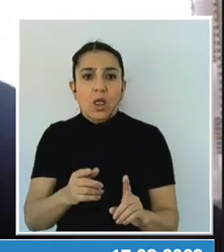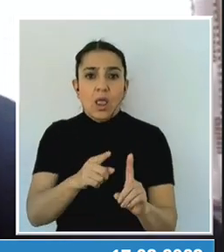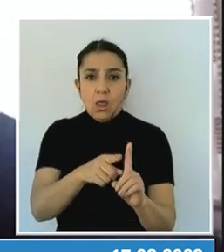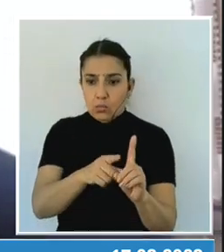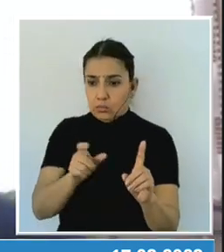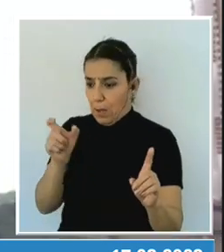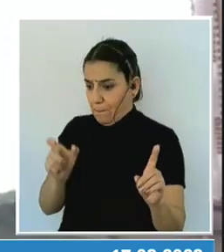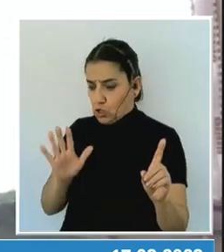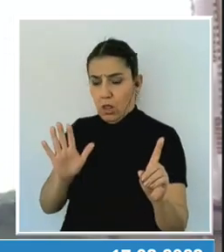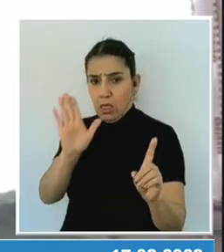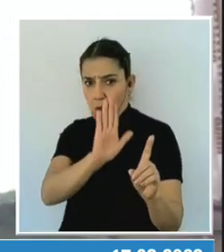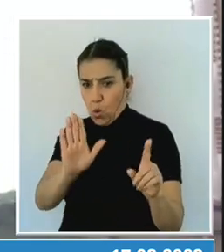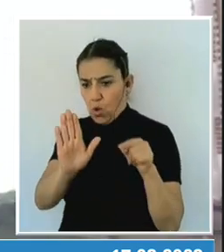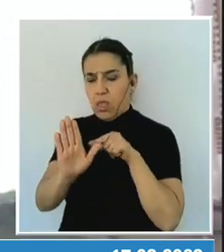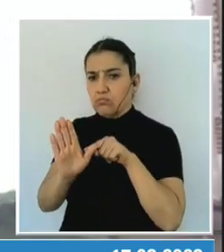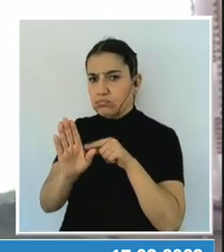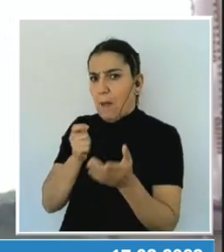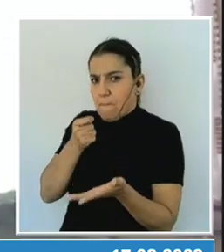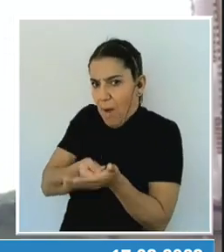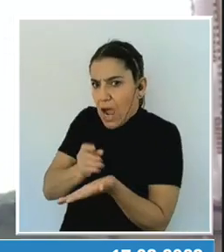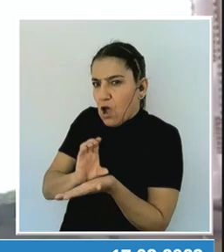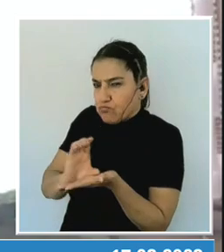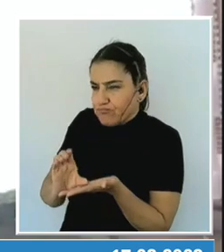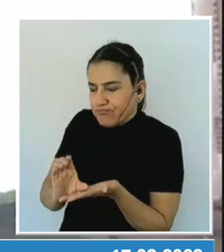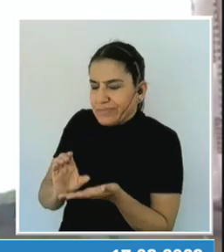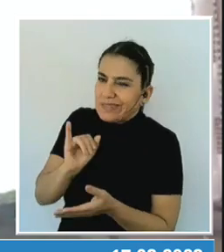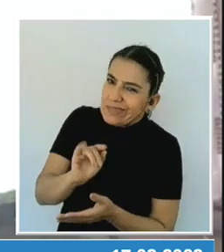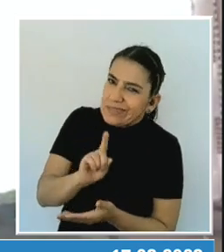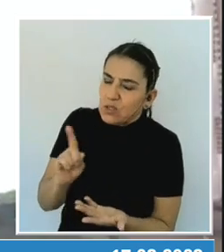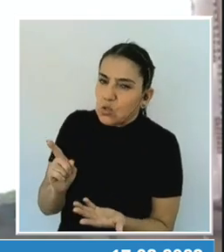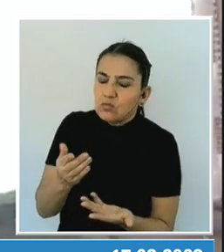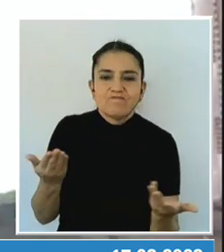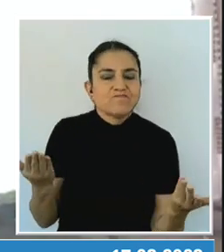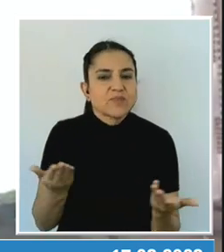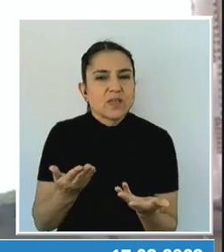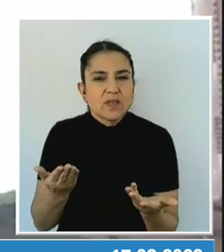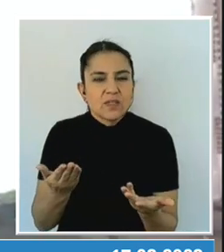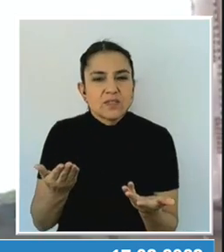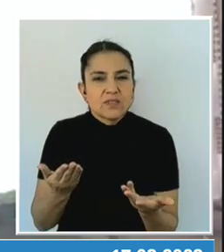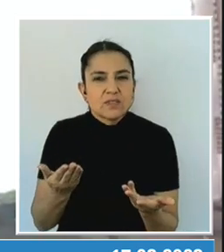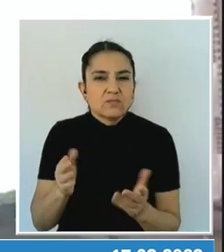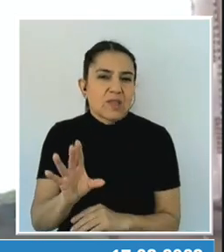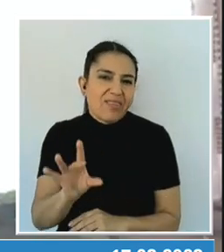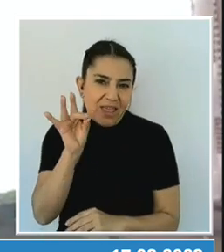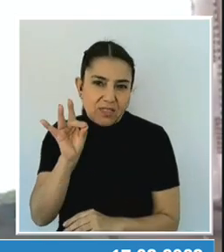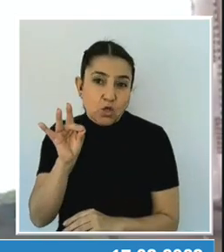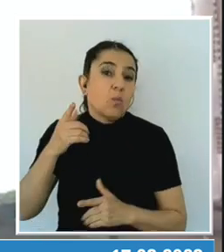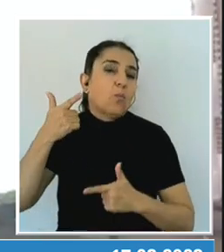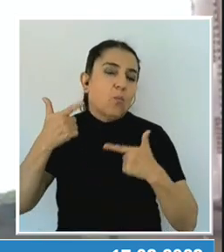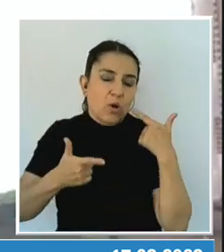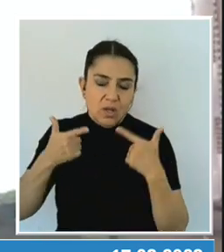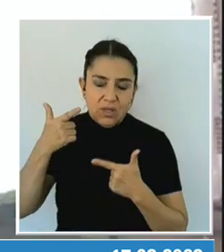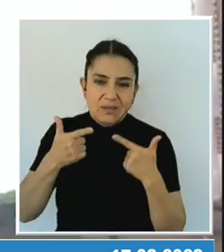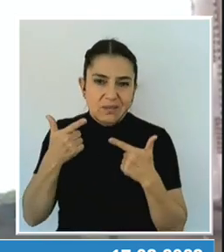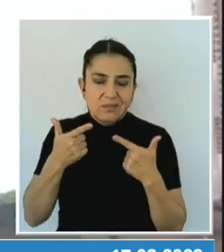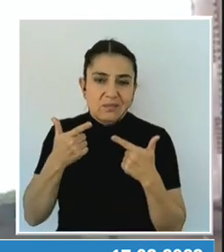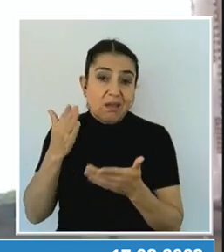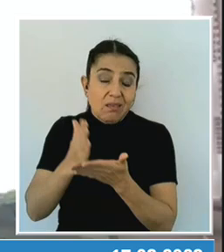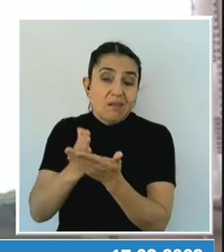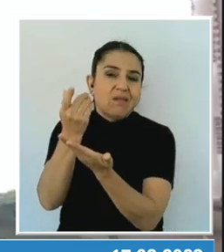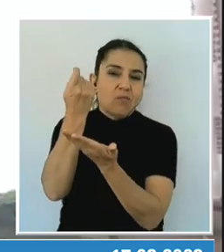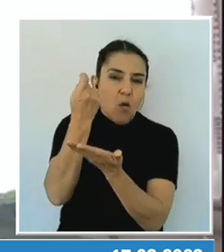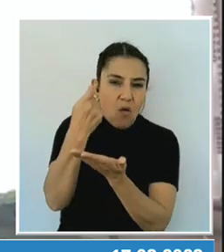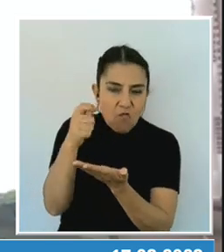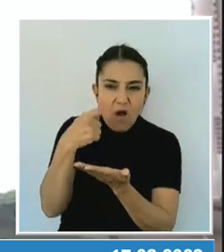retribuido, es por cierto una decisión política que hay que evaluarse en términos